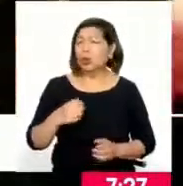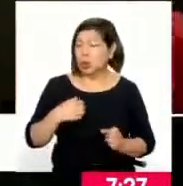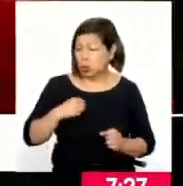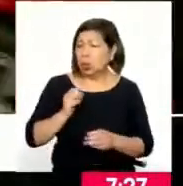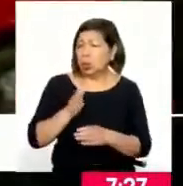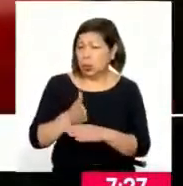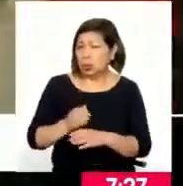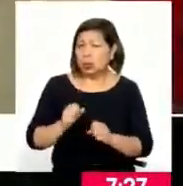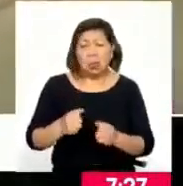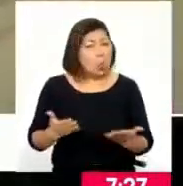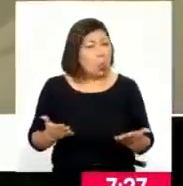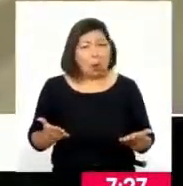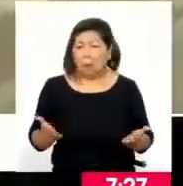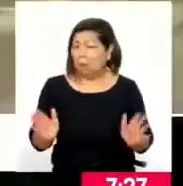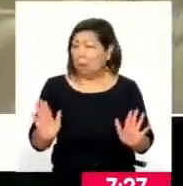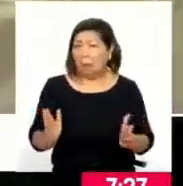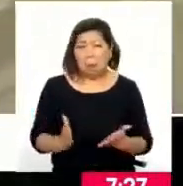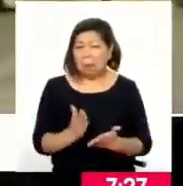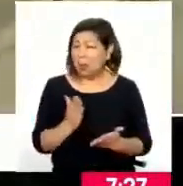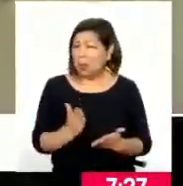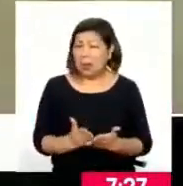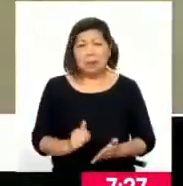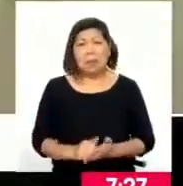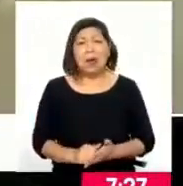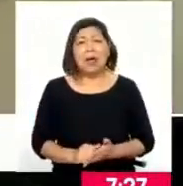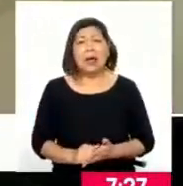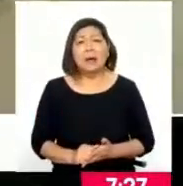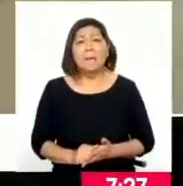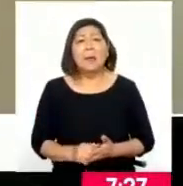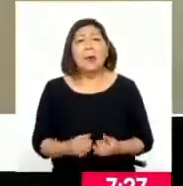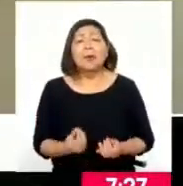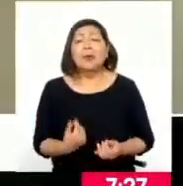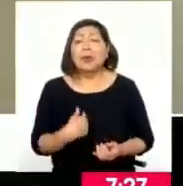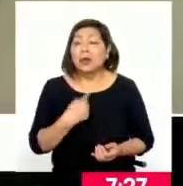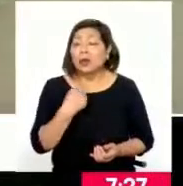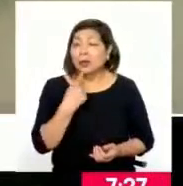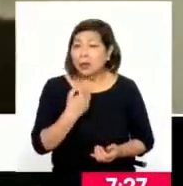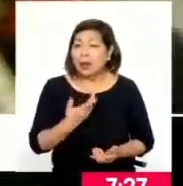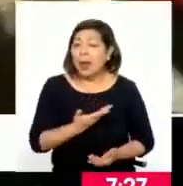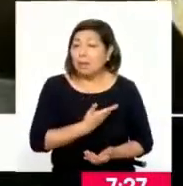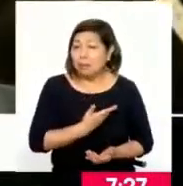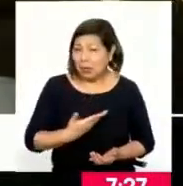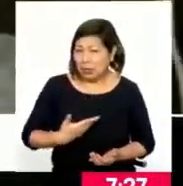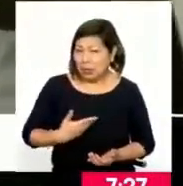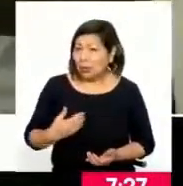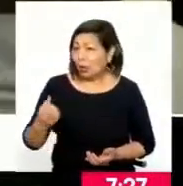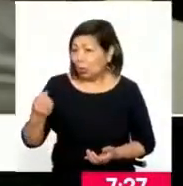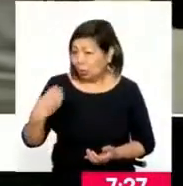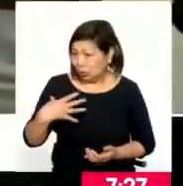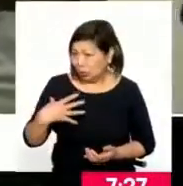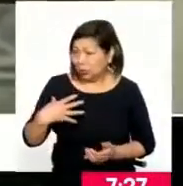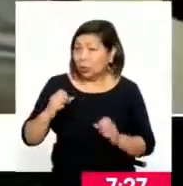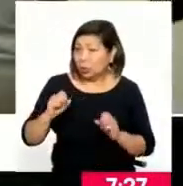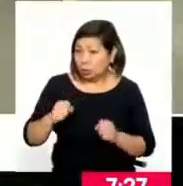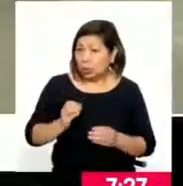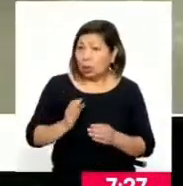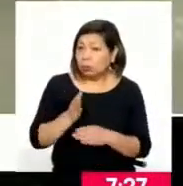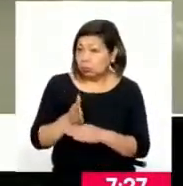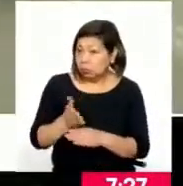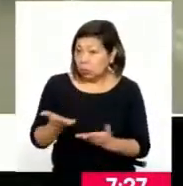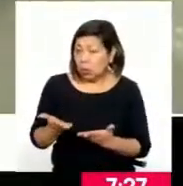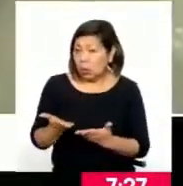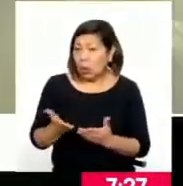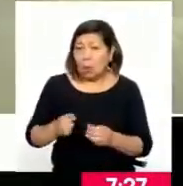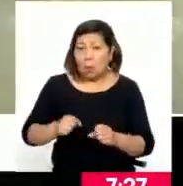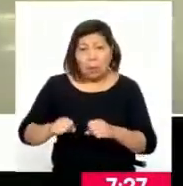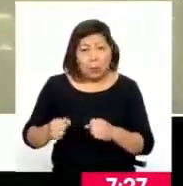Definitivamente que sí, no hay ningún problema de hacer eso, porque, como digo, la presidenta nos dice, si los pueblos están